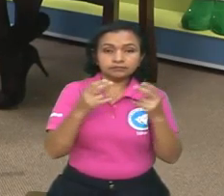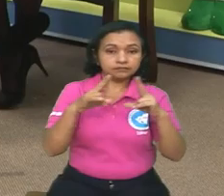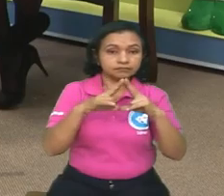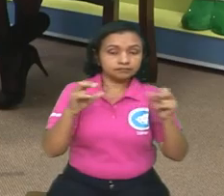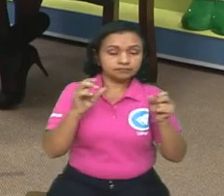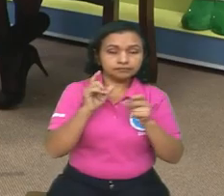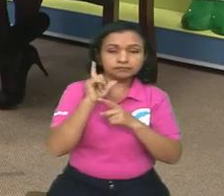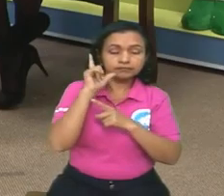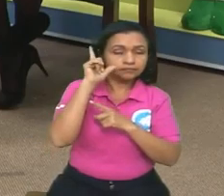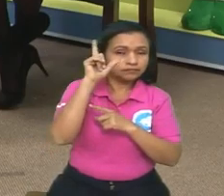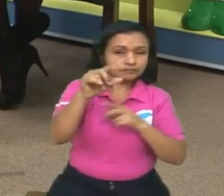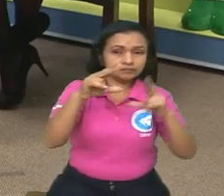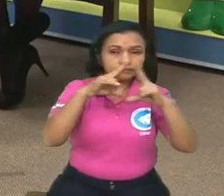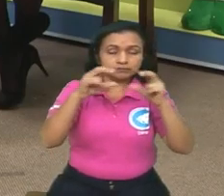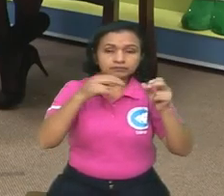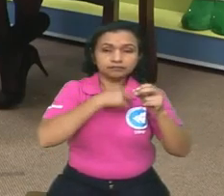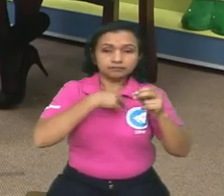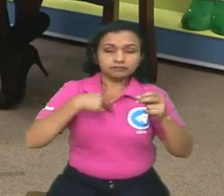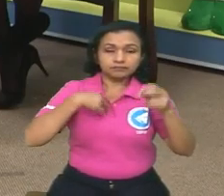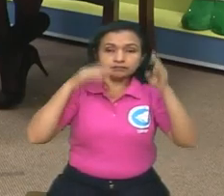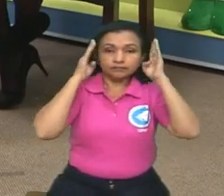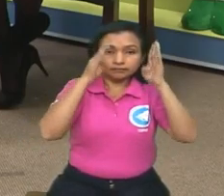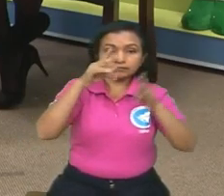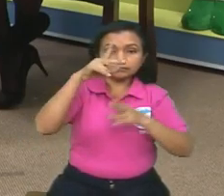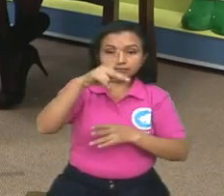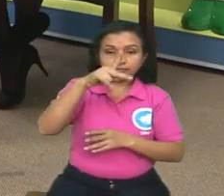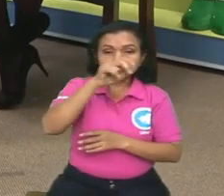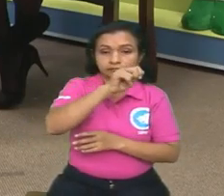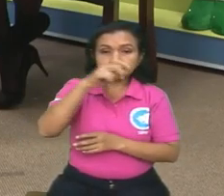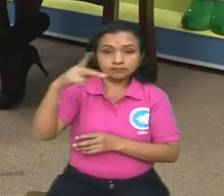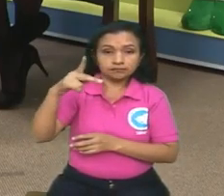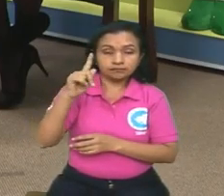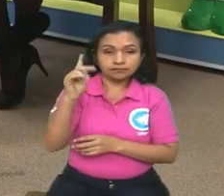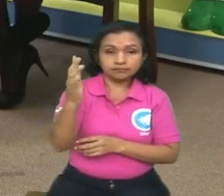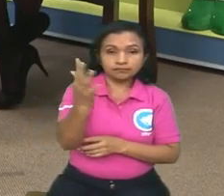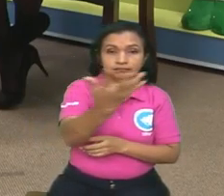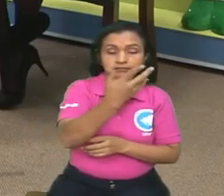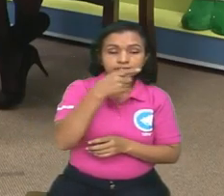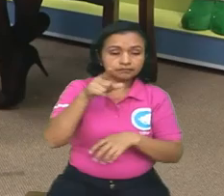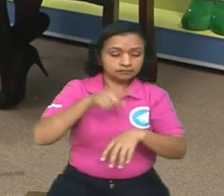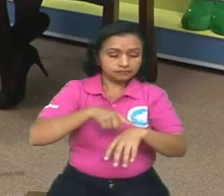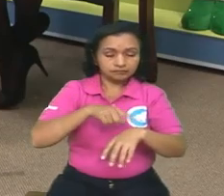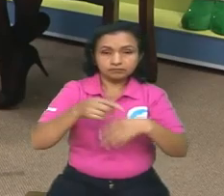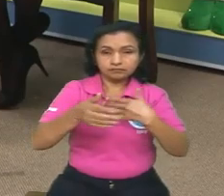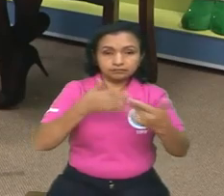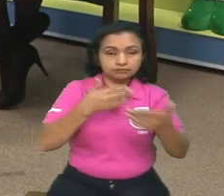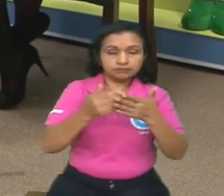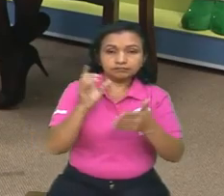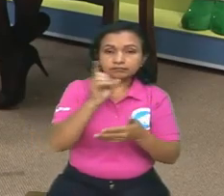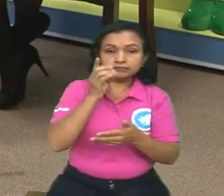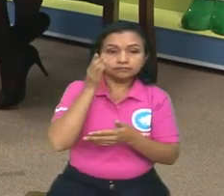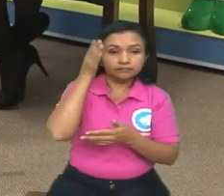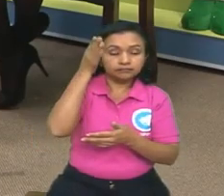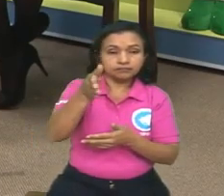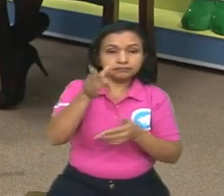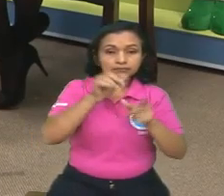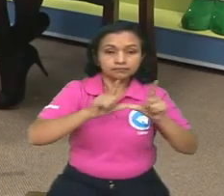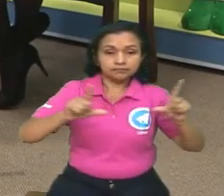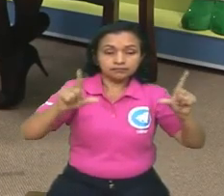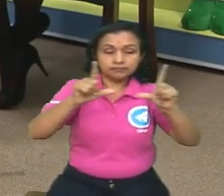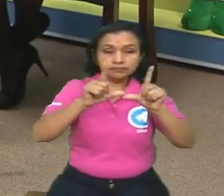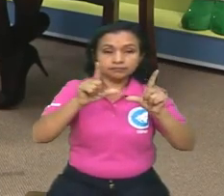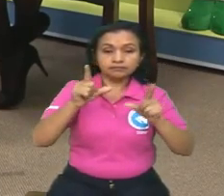lugar del país, se extiende la cobertura del Papanicolaou. Todo, donde usted vaya, a la hora que vaya, en todos los lugares va a estar el